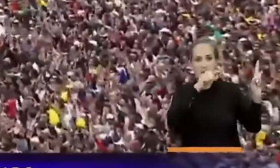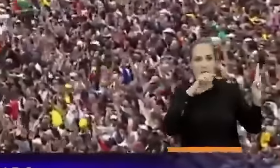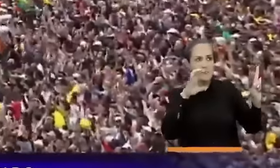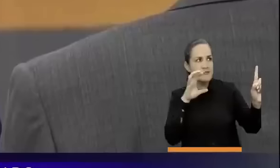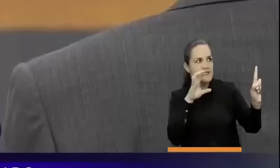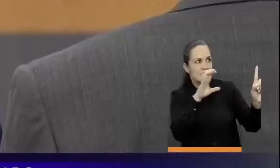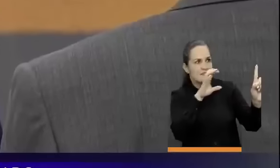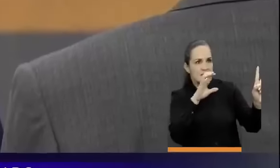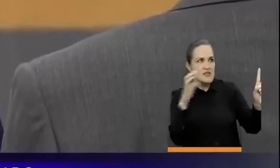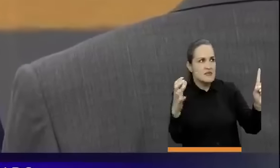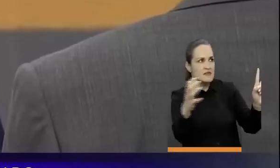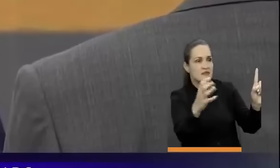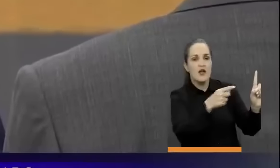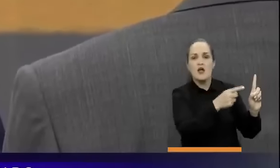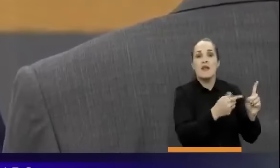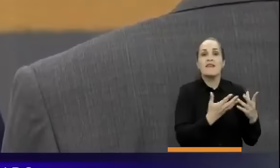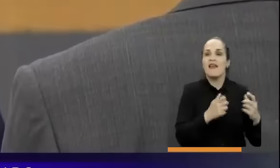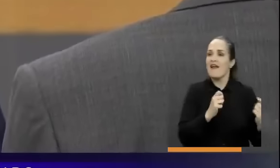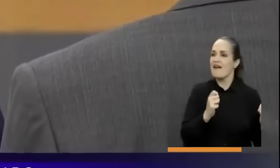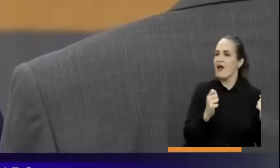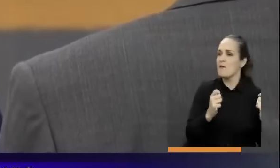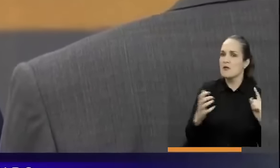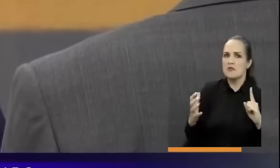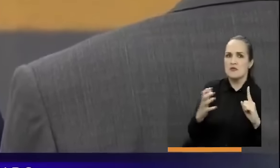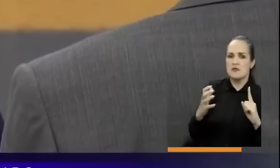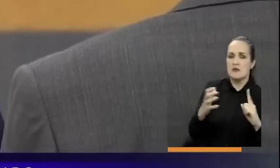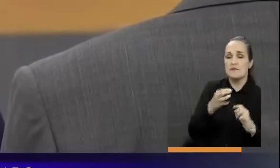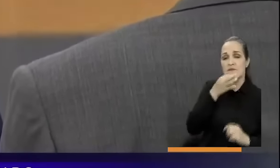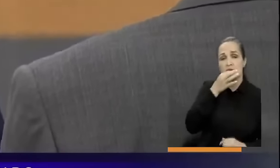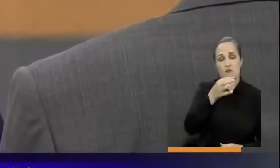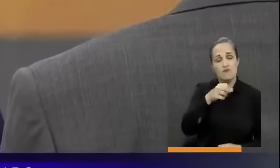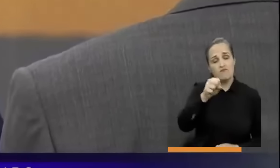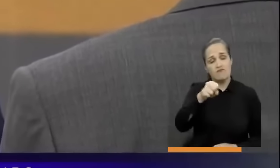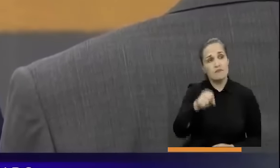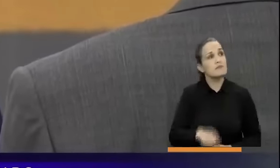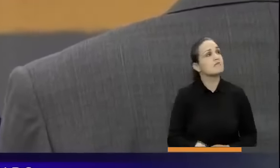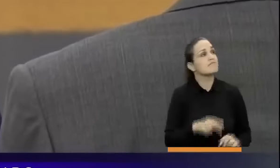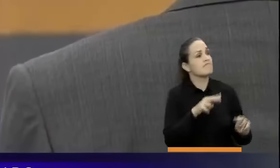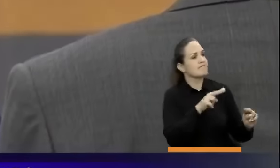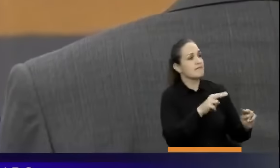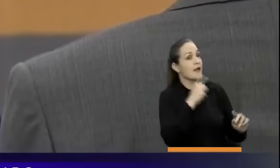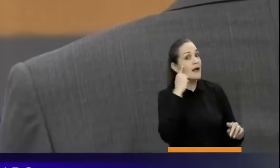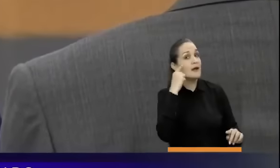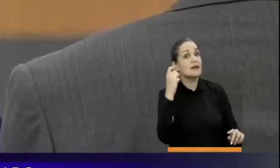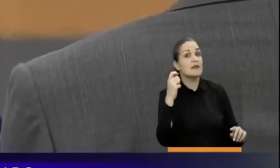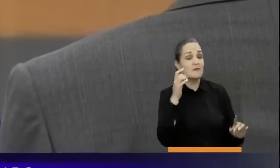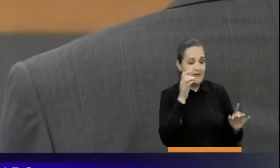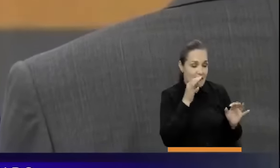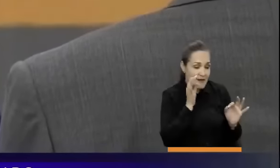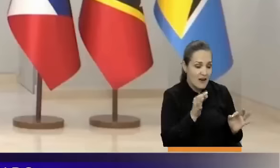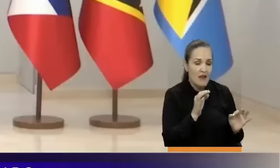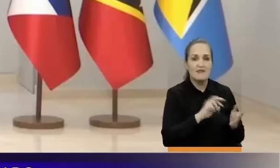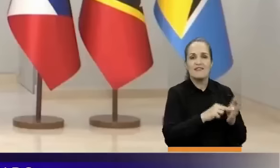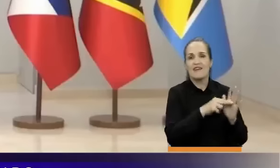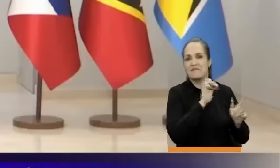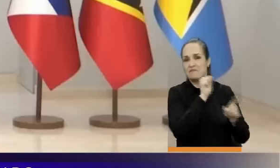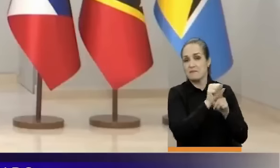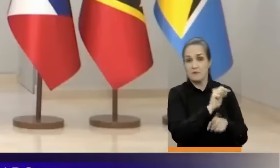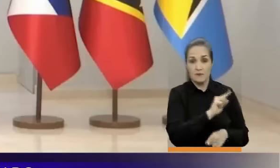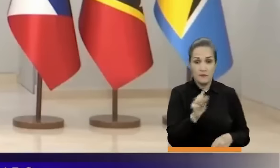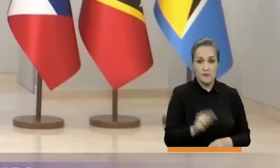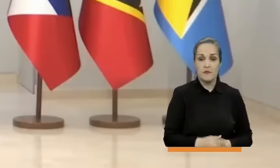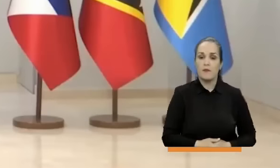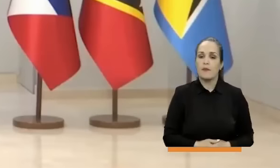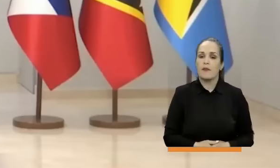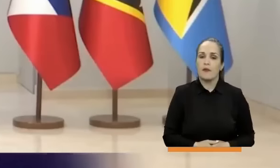avance con su proyecto de cambio las denuncias del mandatario colombiano según Alba representan un riesgo que no debe ser ignorado a lo